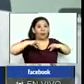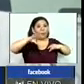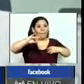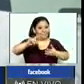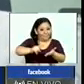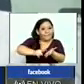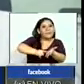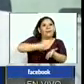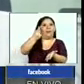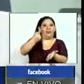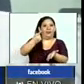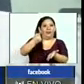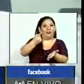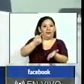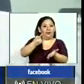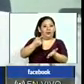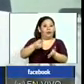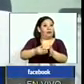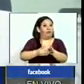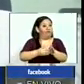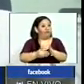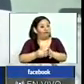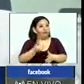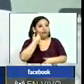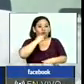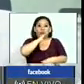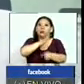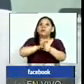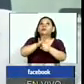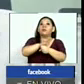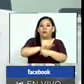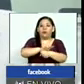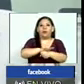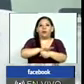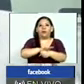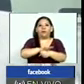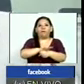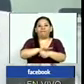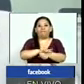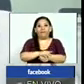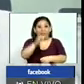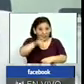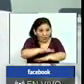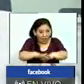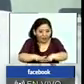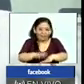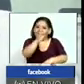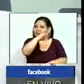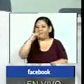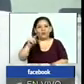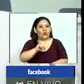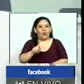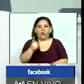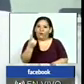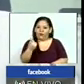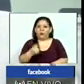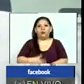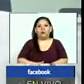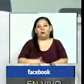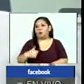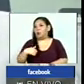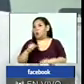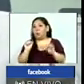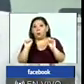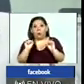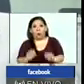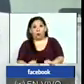ola de COVID-19 que no ha terminado en nuestro país. Por lo tanto, no podemos